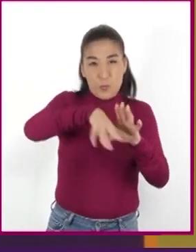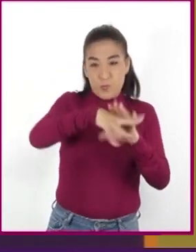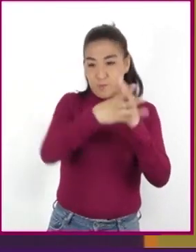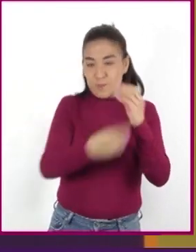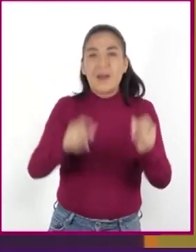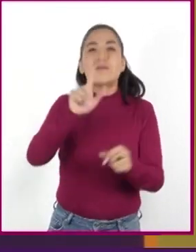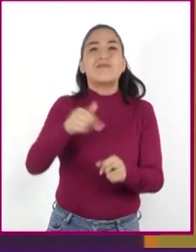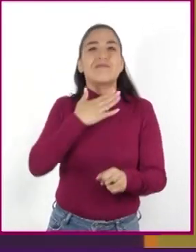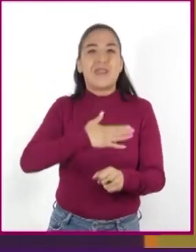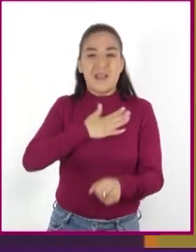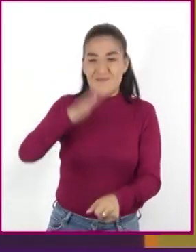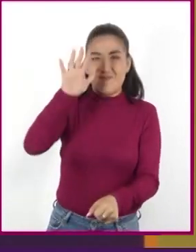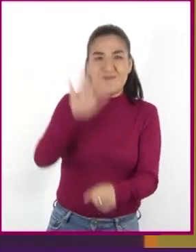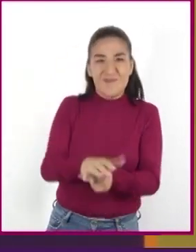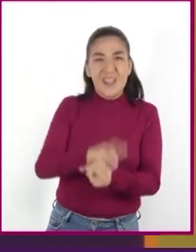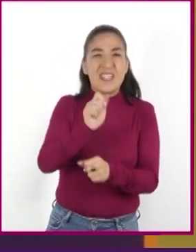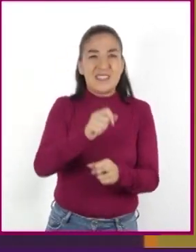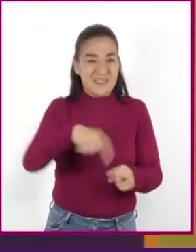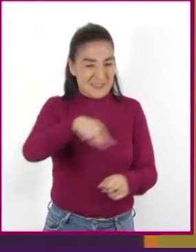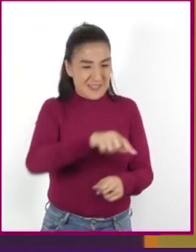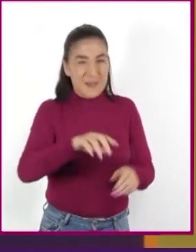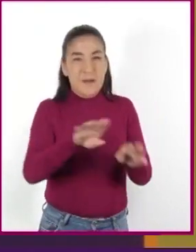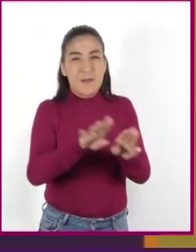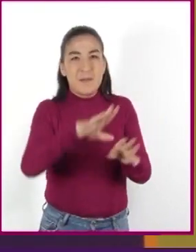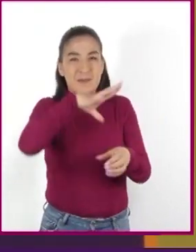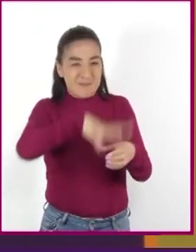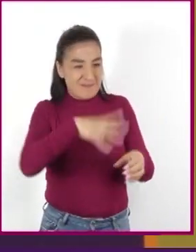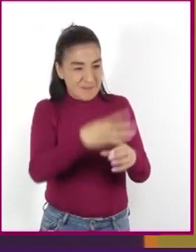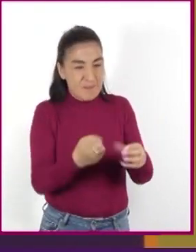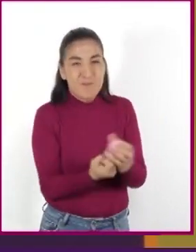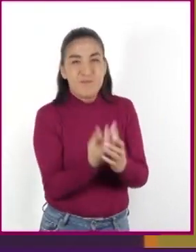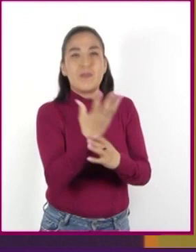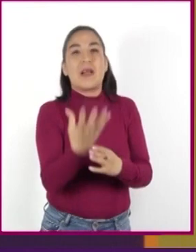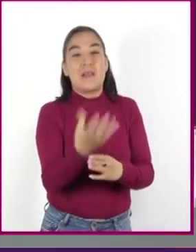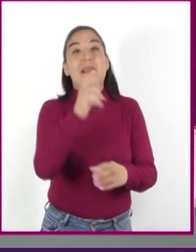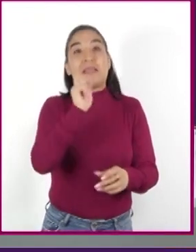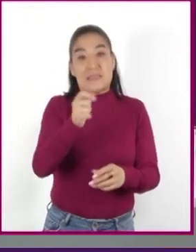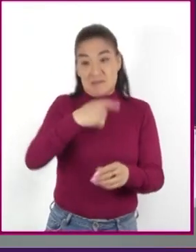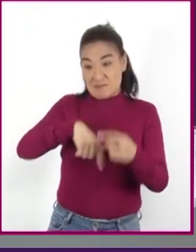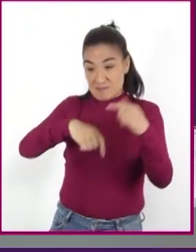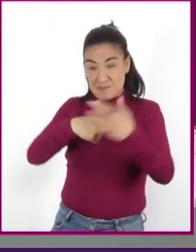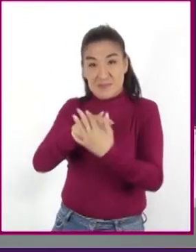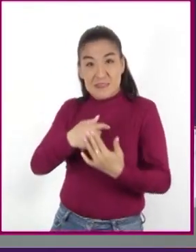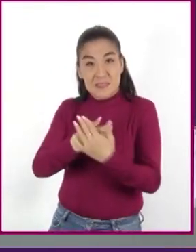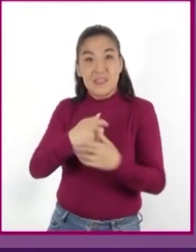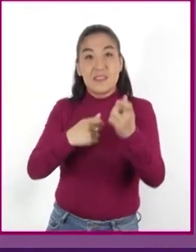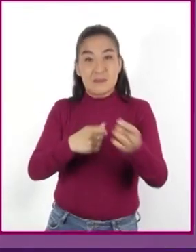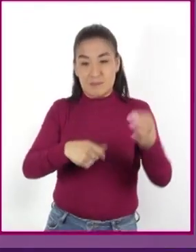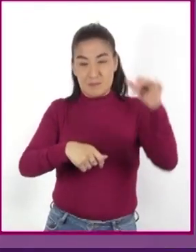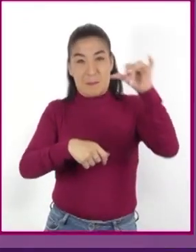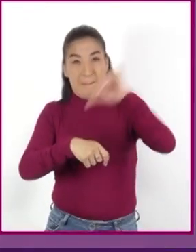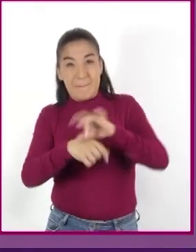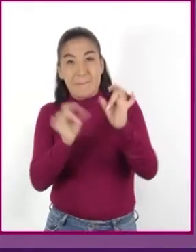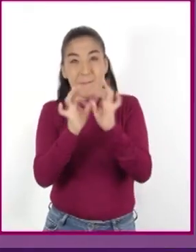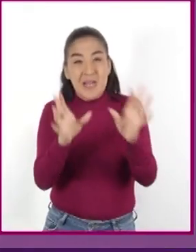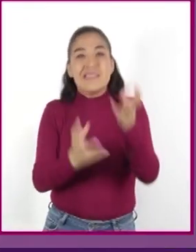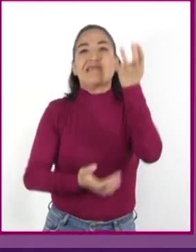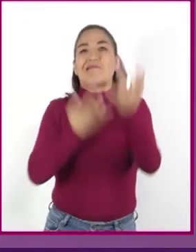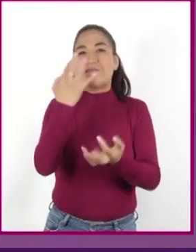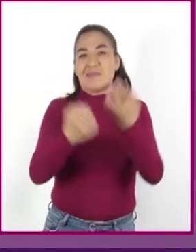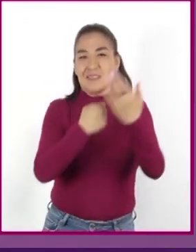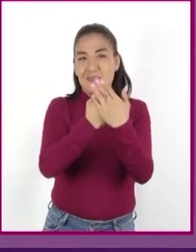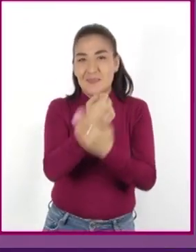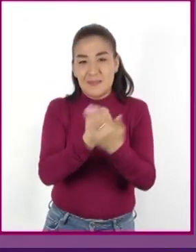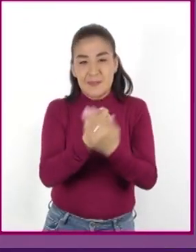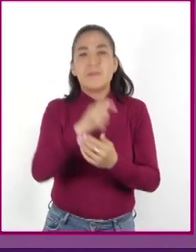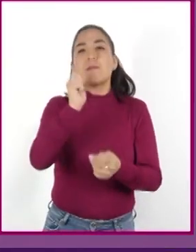caño. Si entra en contacto con la piel, también provoca quemaduras. Si estas dos sustancias reaccionan, se produce la